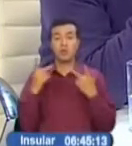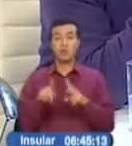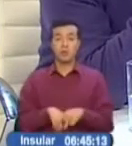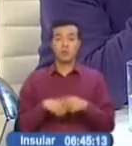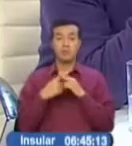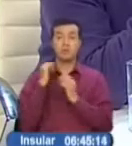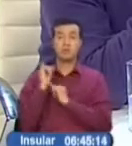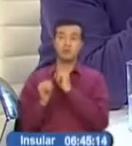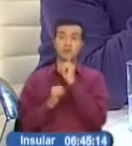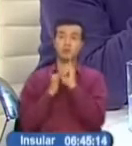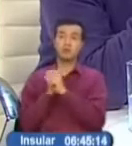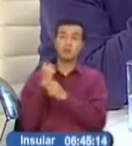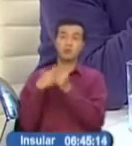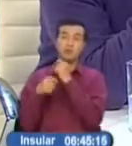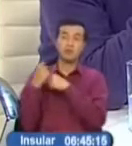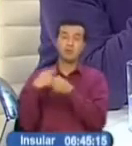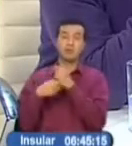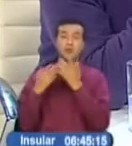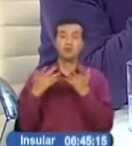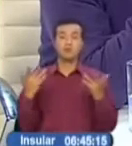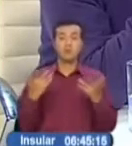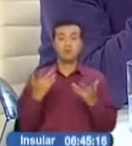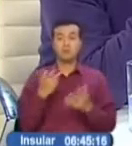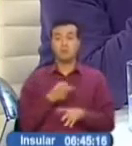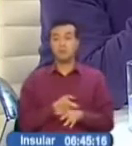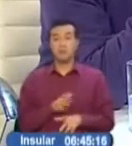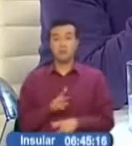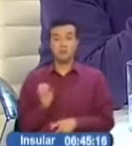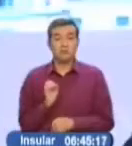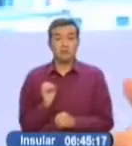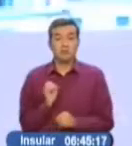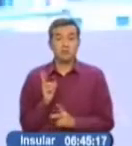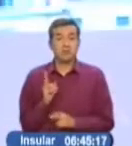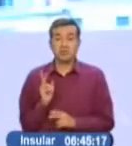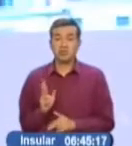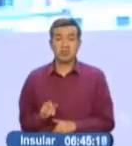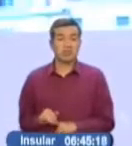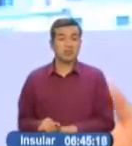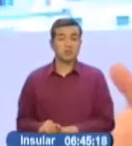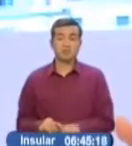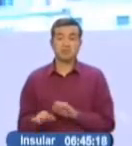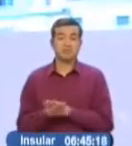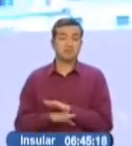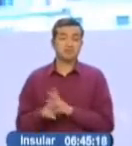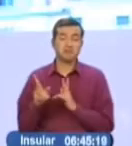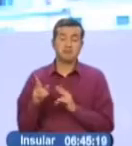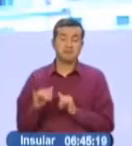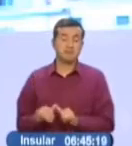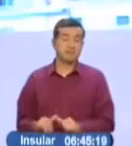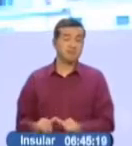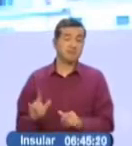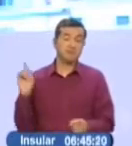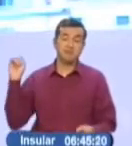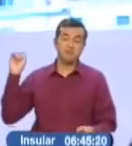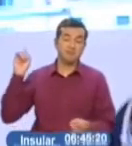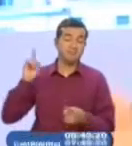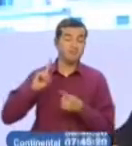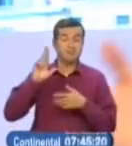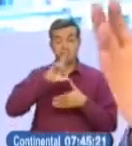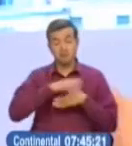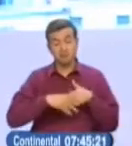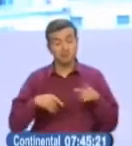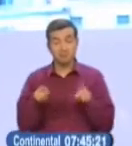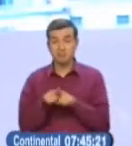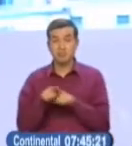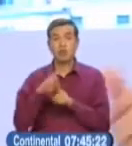circuitos internacionales con una escasa especialización que le hemos mantenido históricamente. Y así ha sido la historia latinoamericana. Entonces resulta